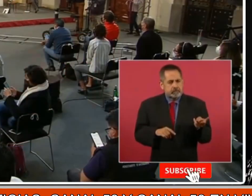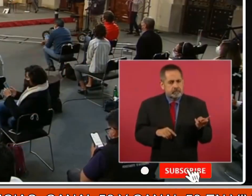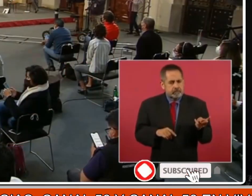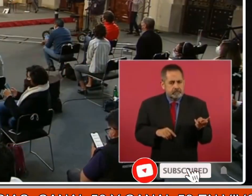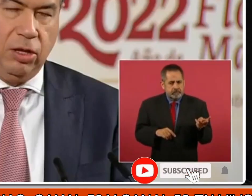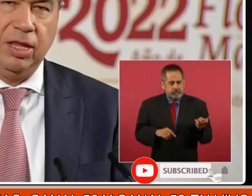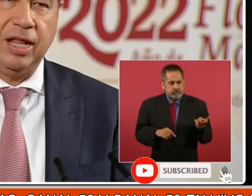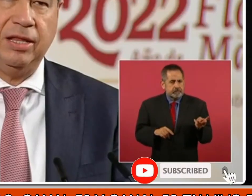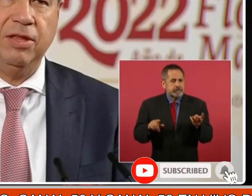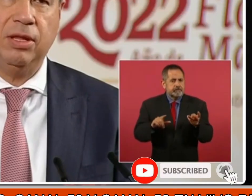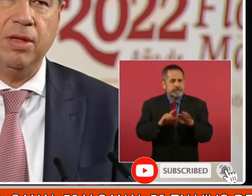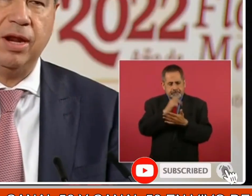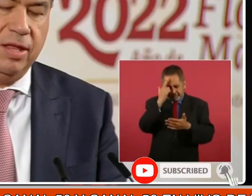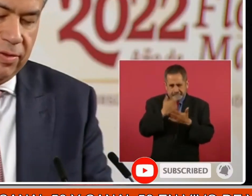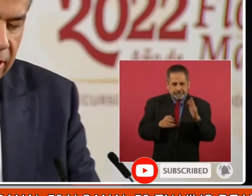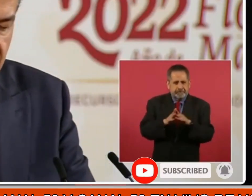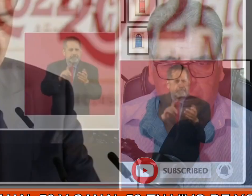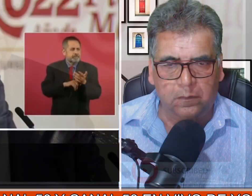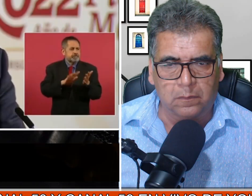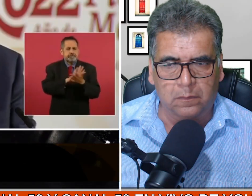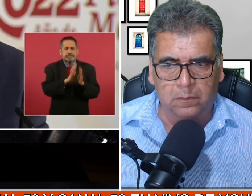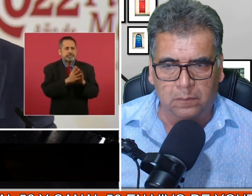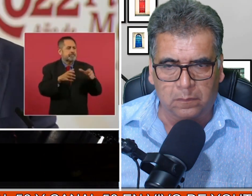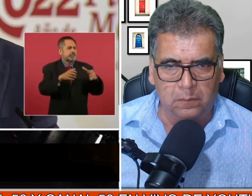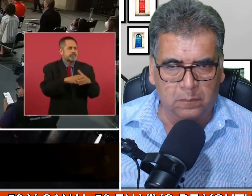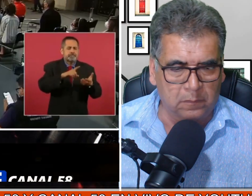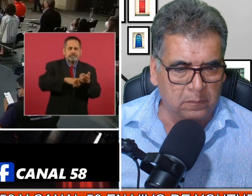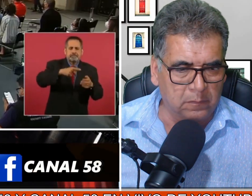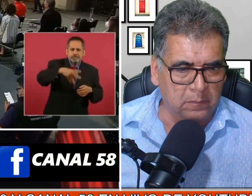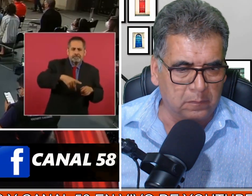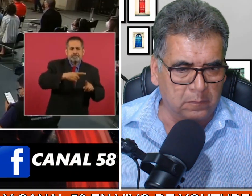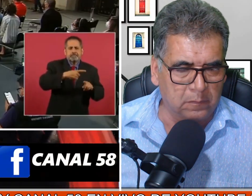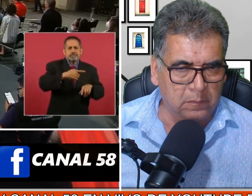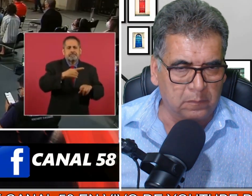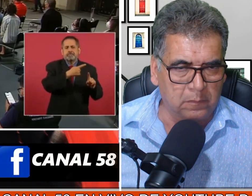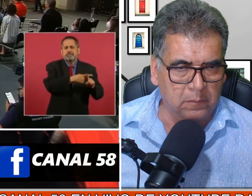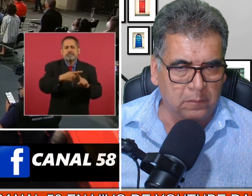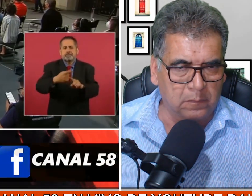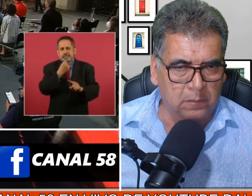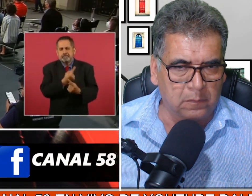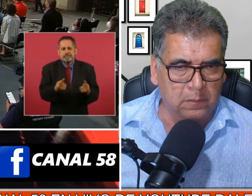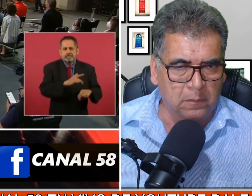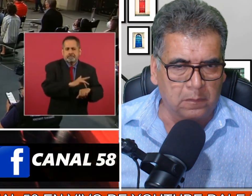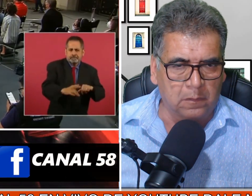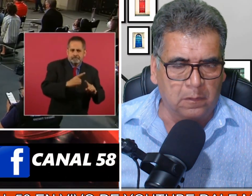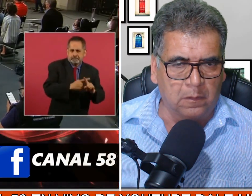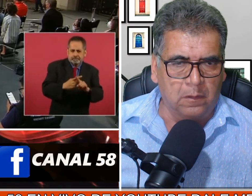el delito de trata sino también redes de prostitución y pornografía infantil y hace